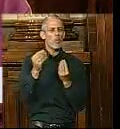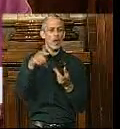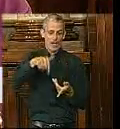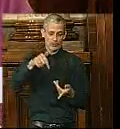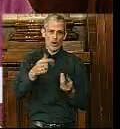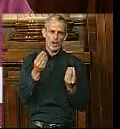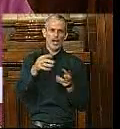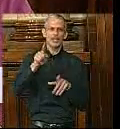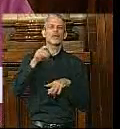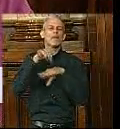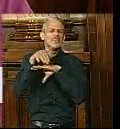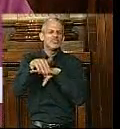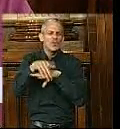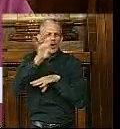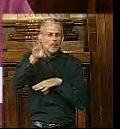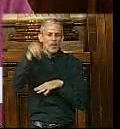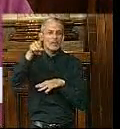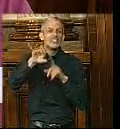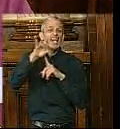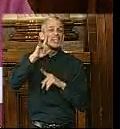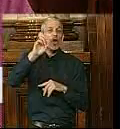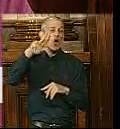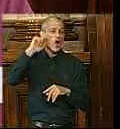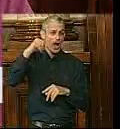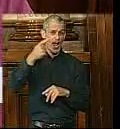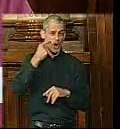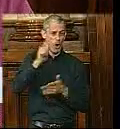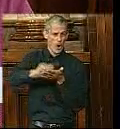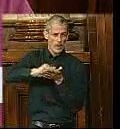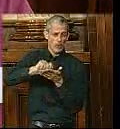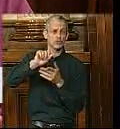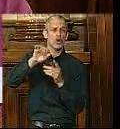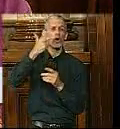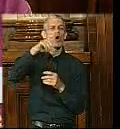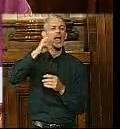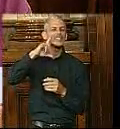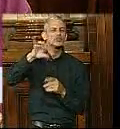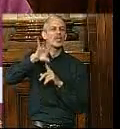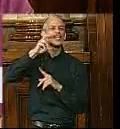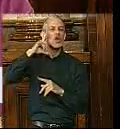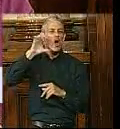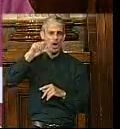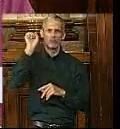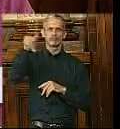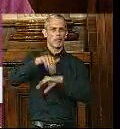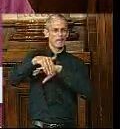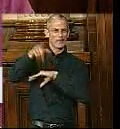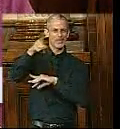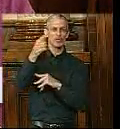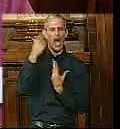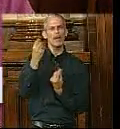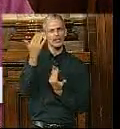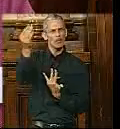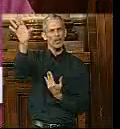en algo, así con los cuentos de Quiroga, a ver si sale este proyecto, pero también como para incluir cuentos de Quiroga en